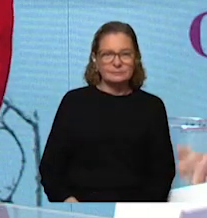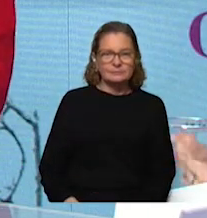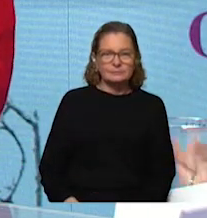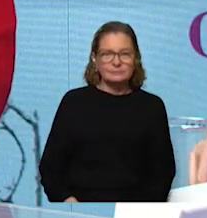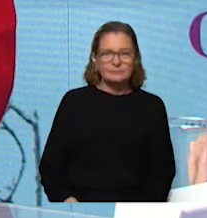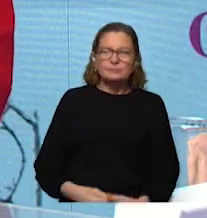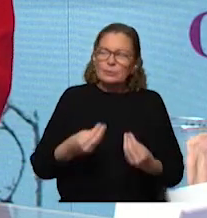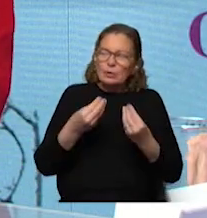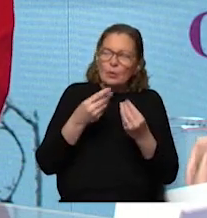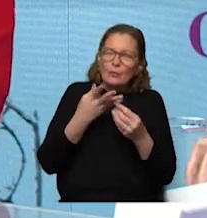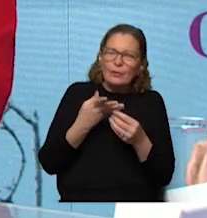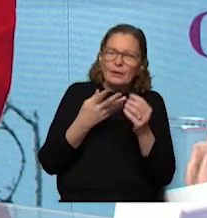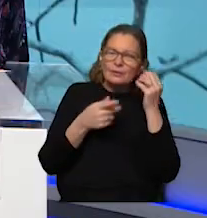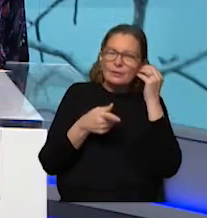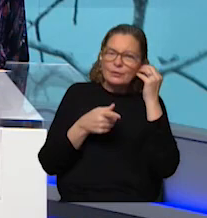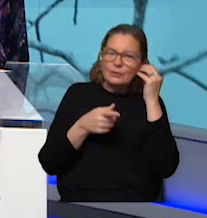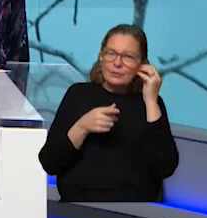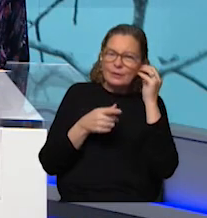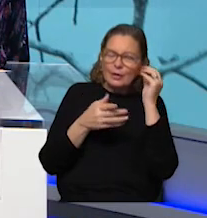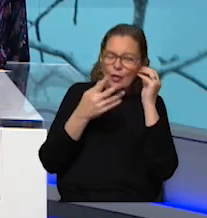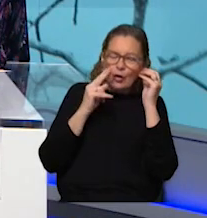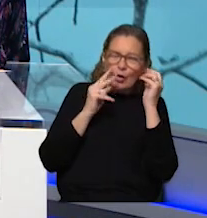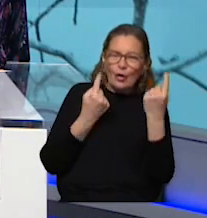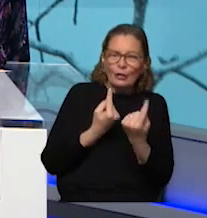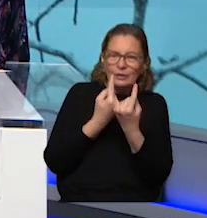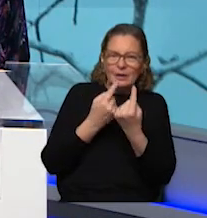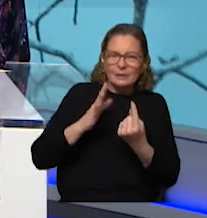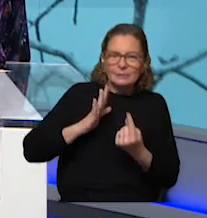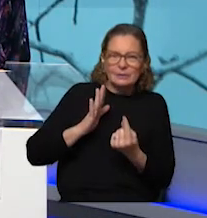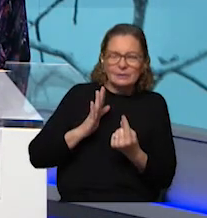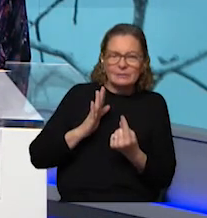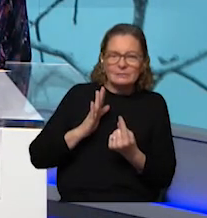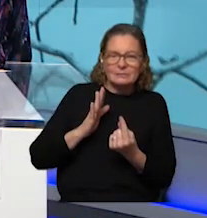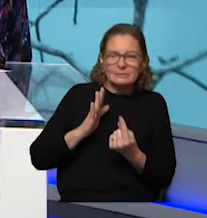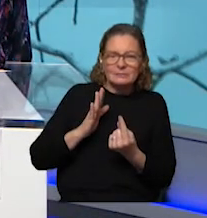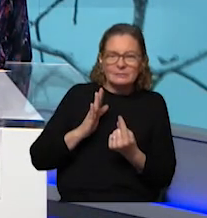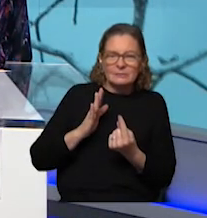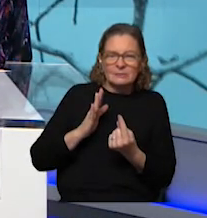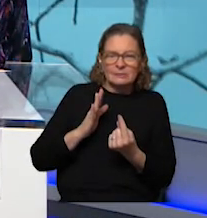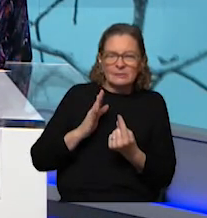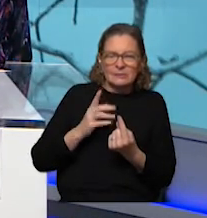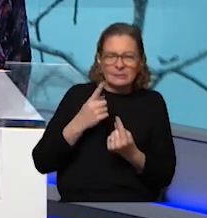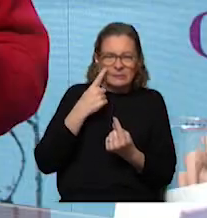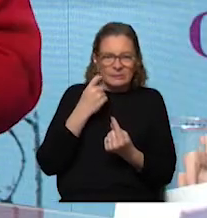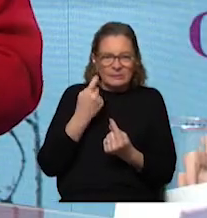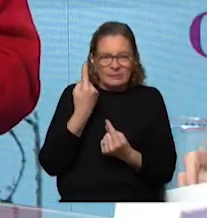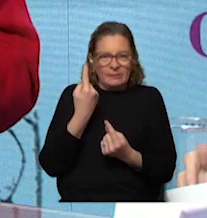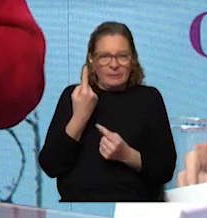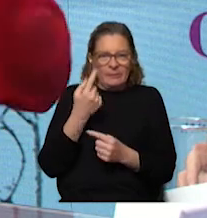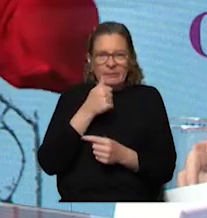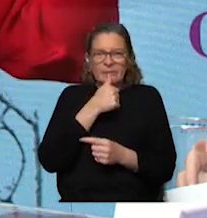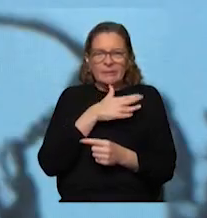Cómo fue no enfrentarte a estos perfiles que algunas de estas mujeres es notoria digamos su